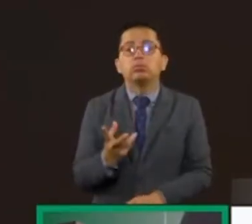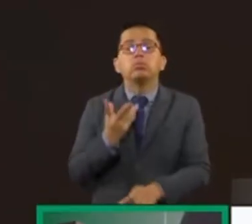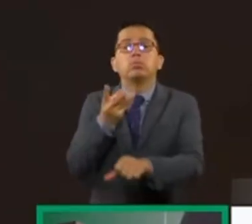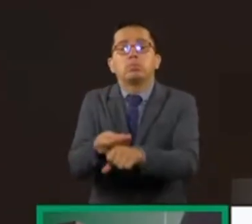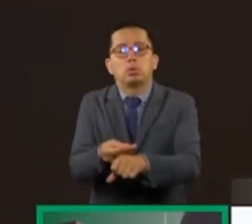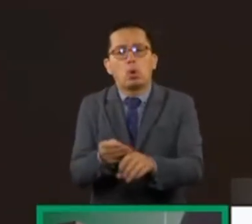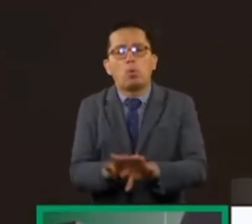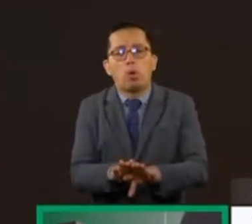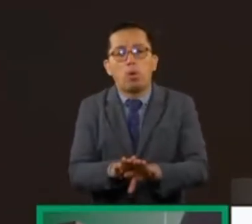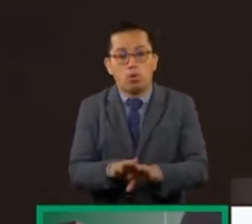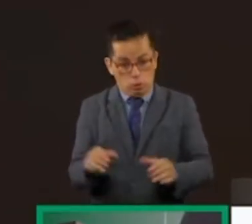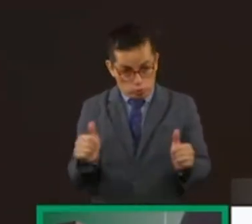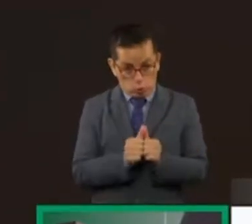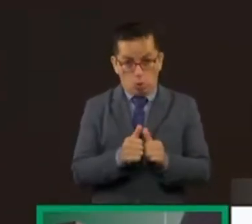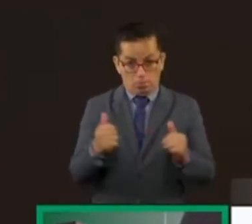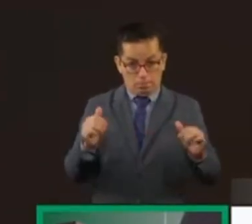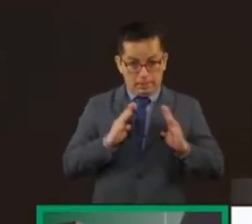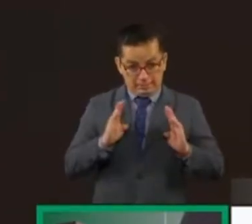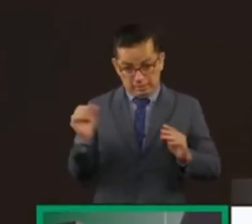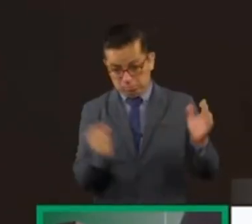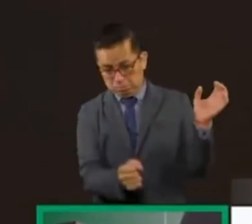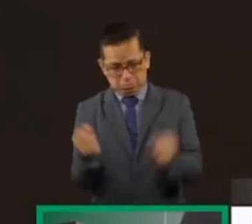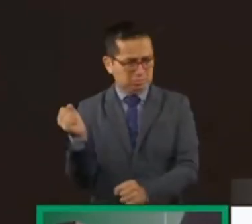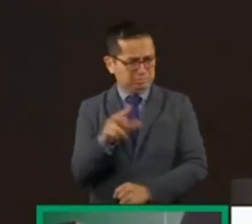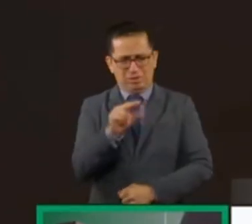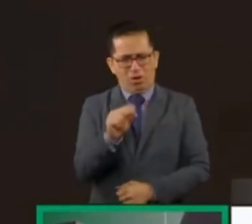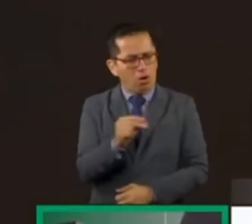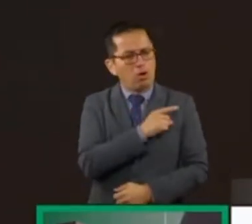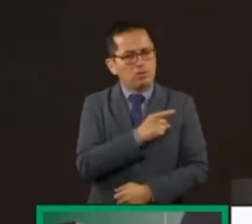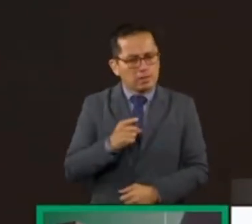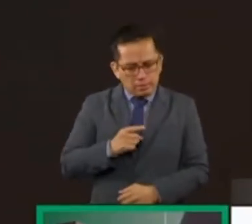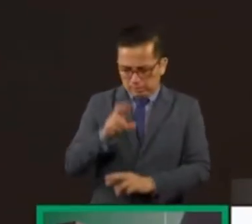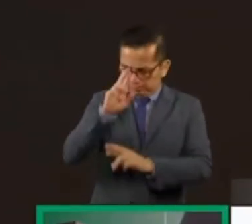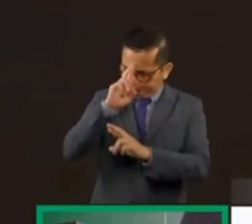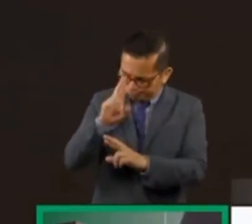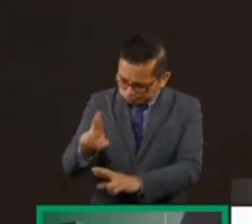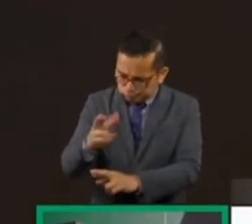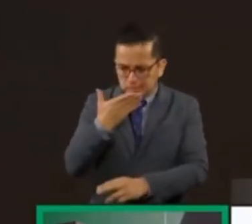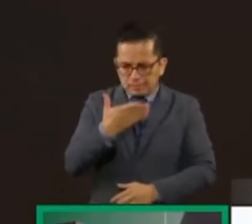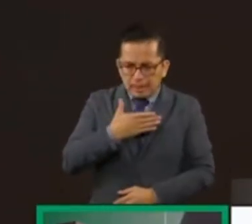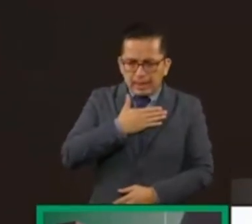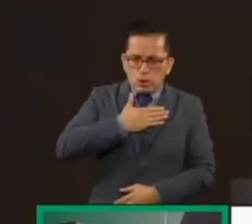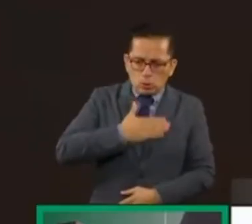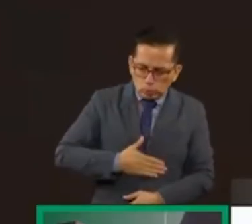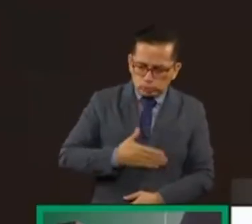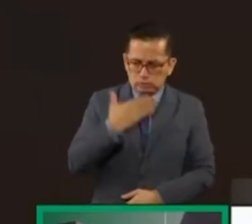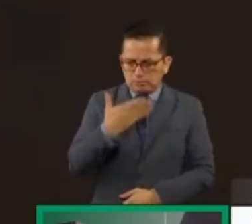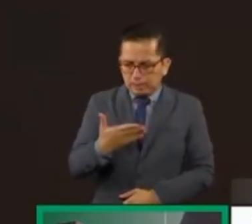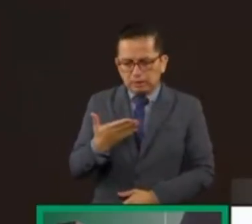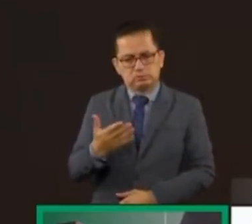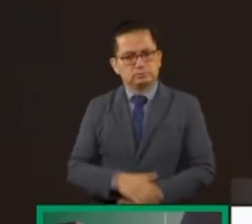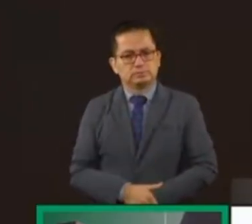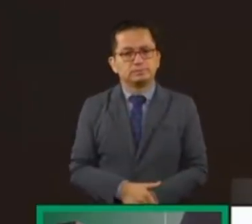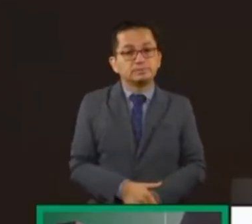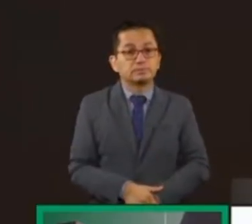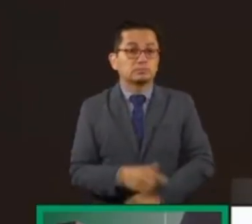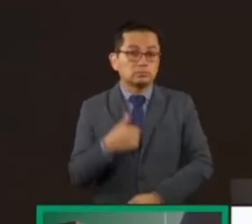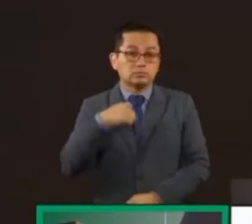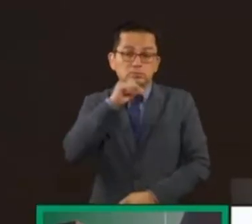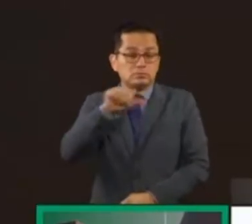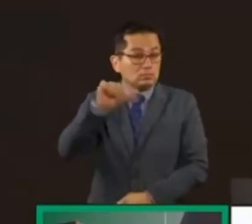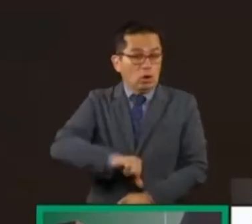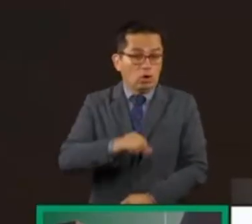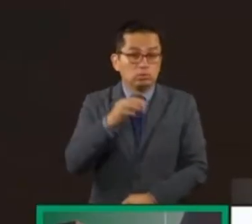se cura con respeto, con justicia y con dignidad. Y hoy también quiero hablarle a las niñas y los niños de México,